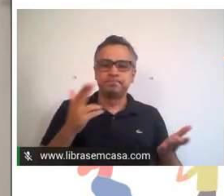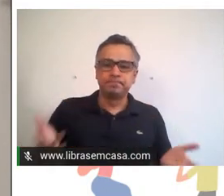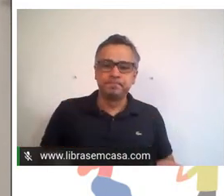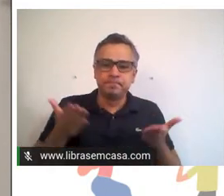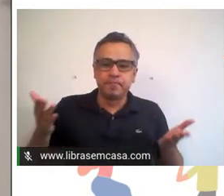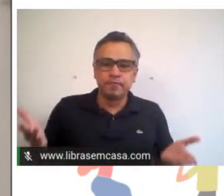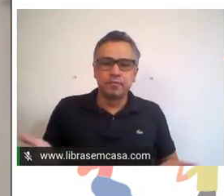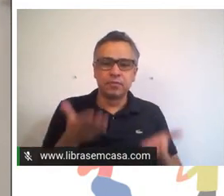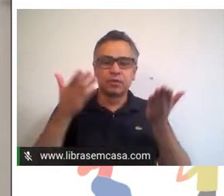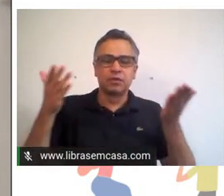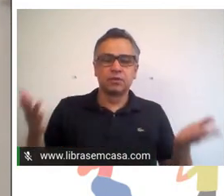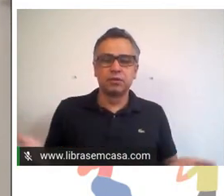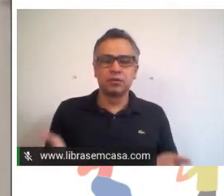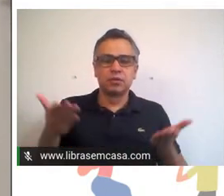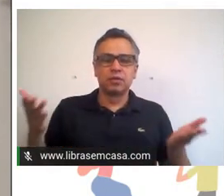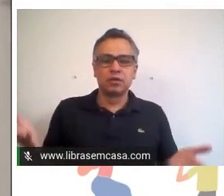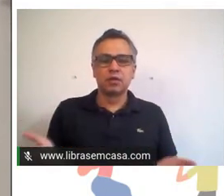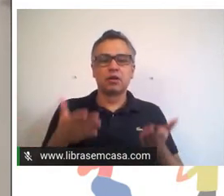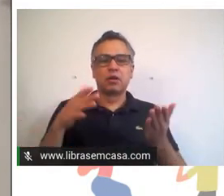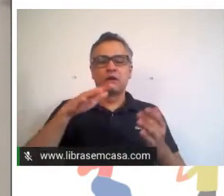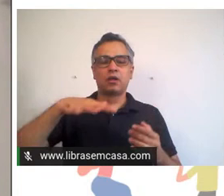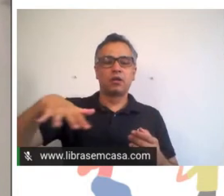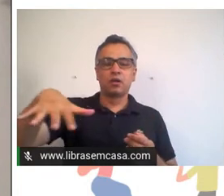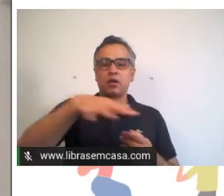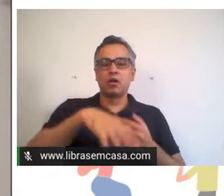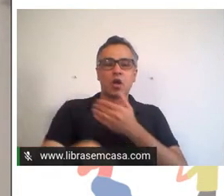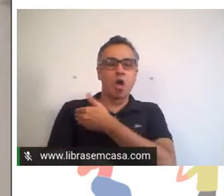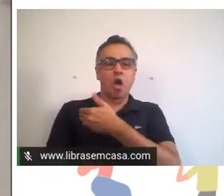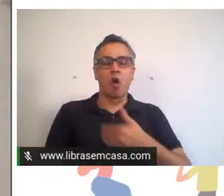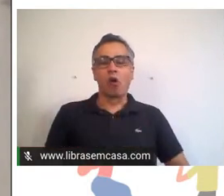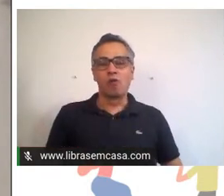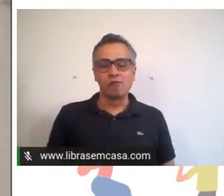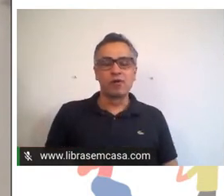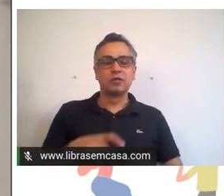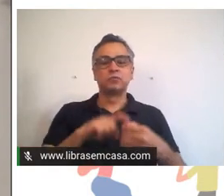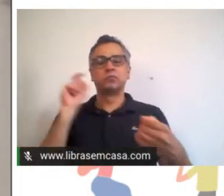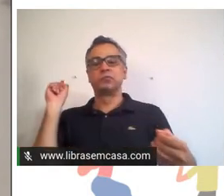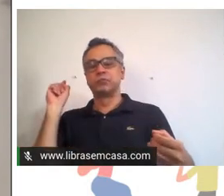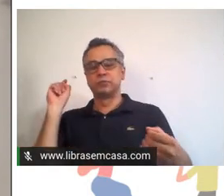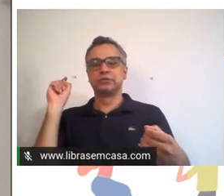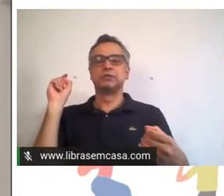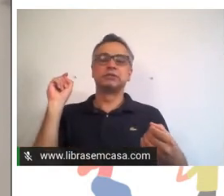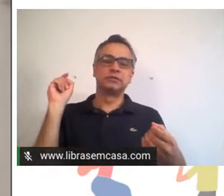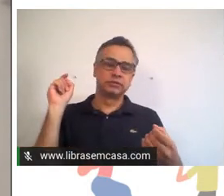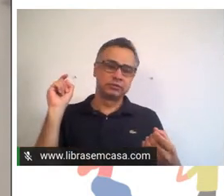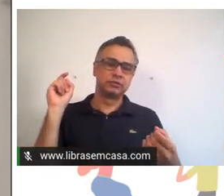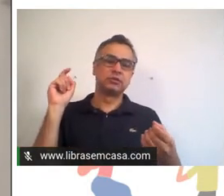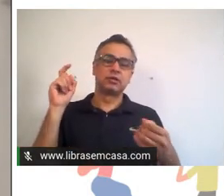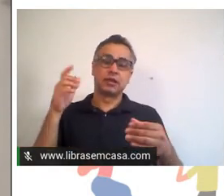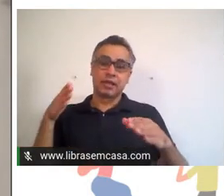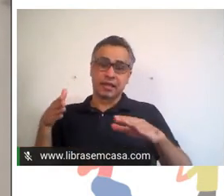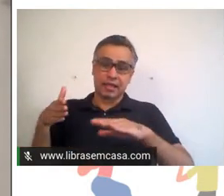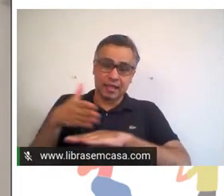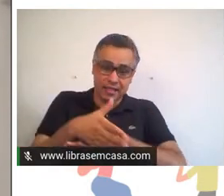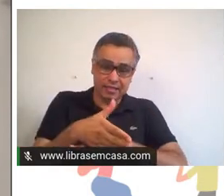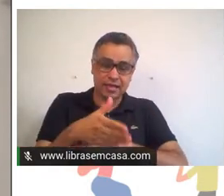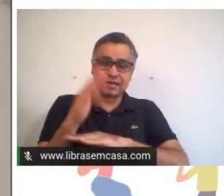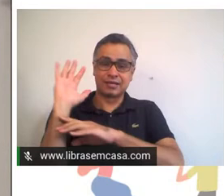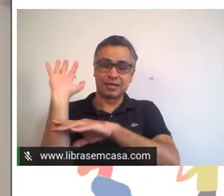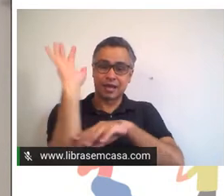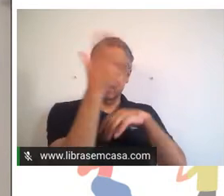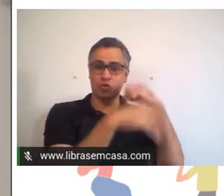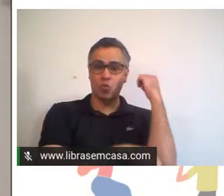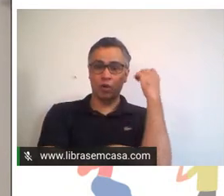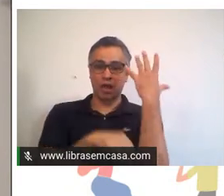incentivando a salir de otros reinos hacia el nuestro en la medida en la que ingresamos a la